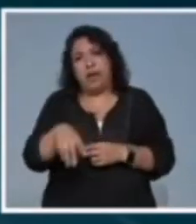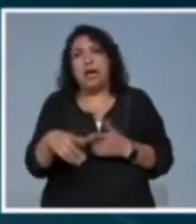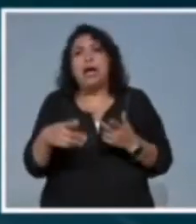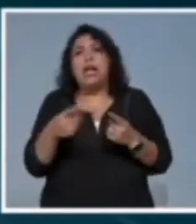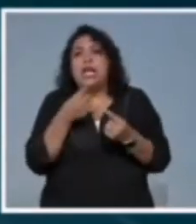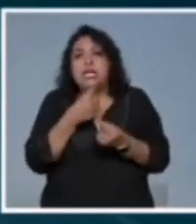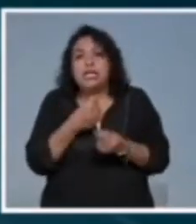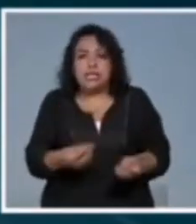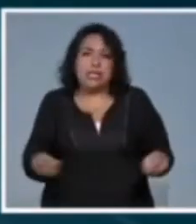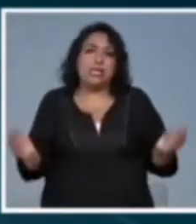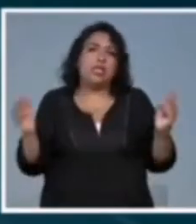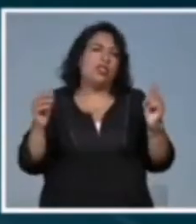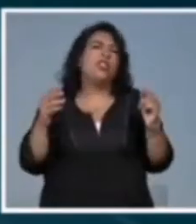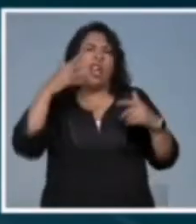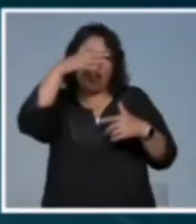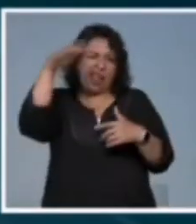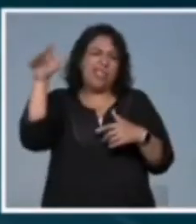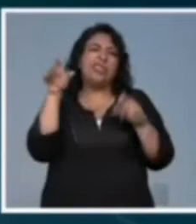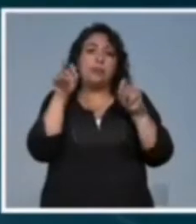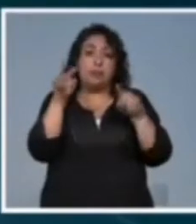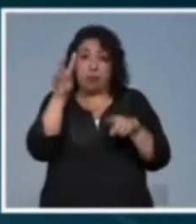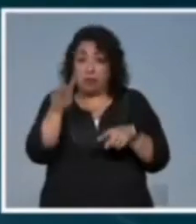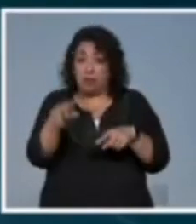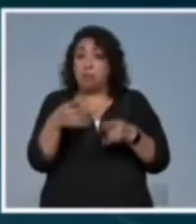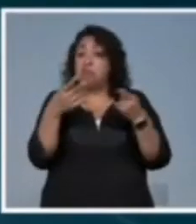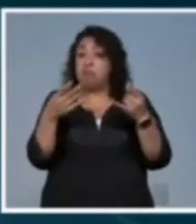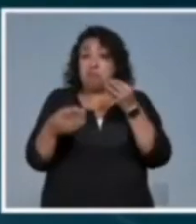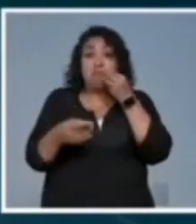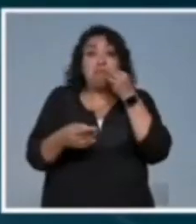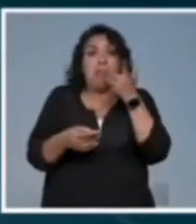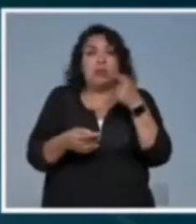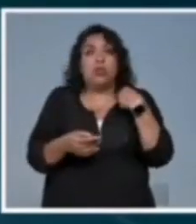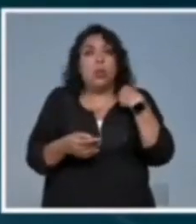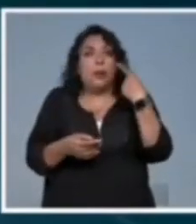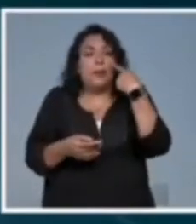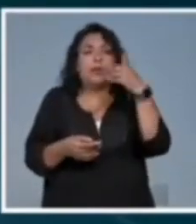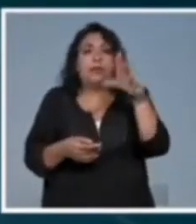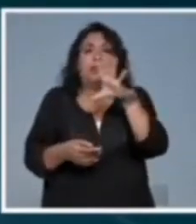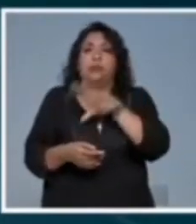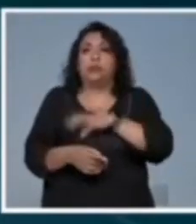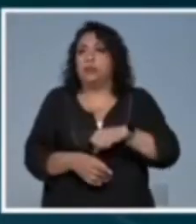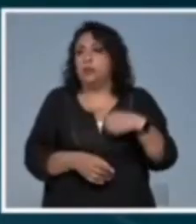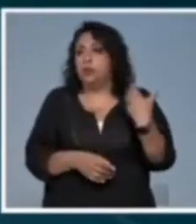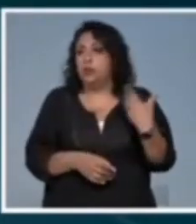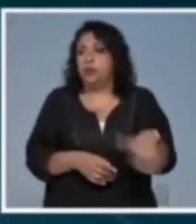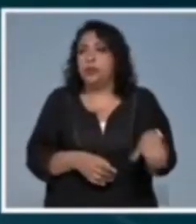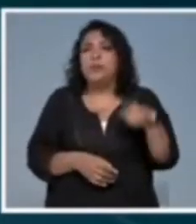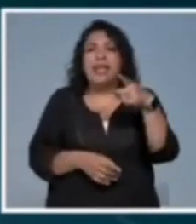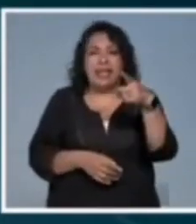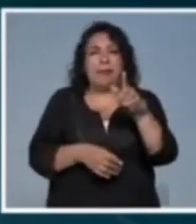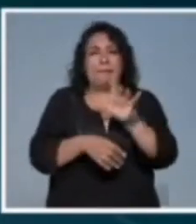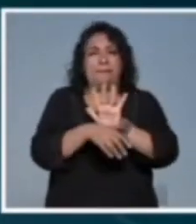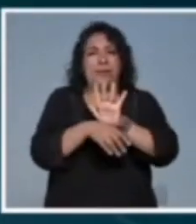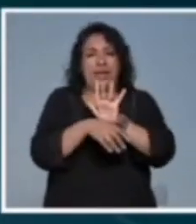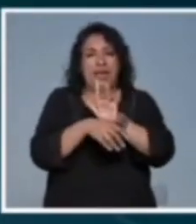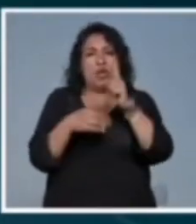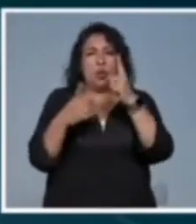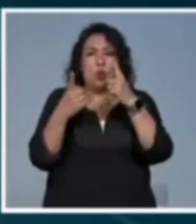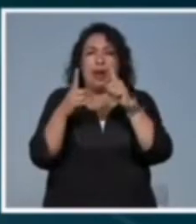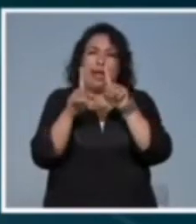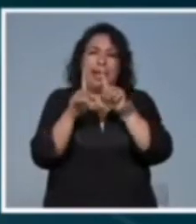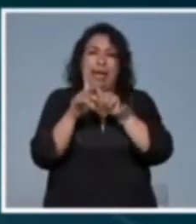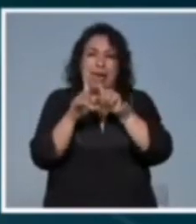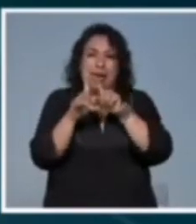para los más pequeños, bueno, y para los más grandes también, porque están bien buenas las animaciones, la verdad yo las vi, me encantaron. Pero estas animaciones que escogí son